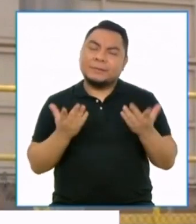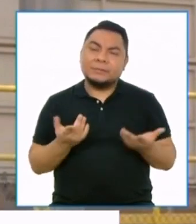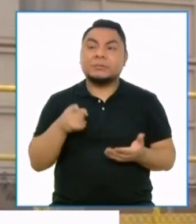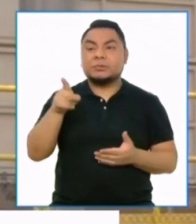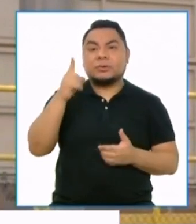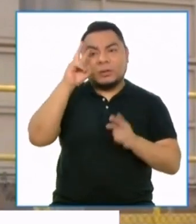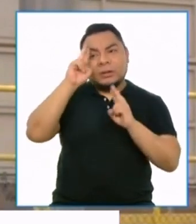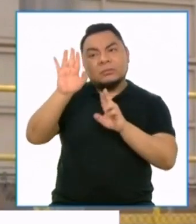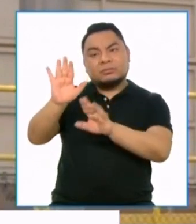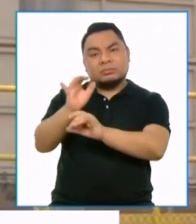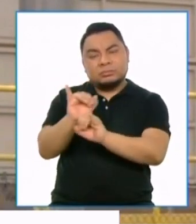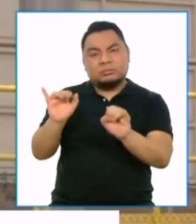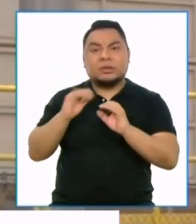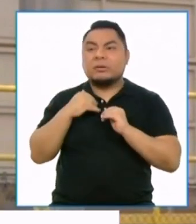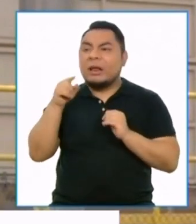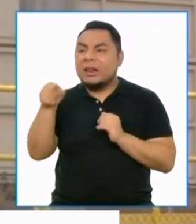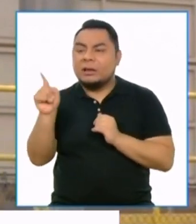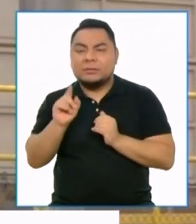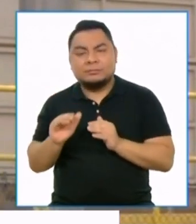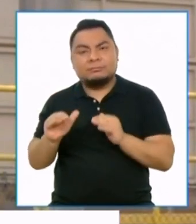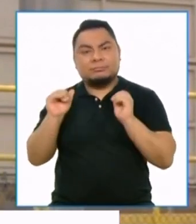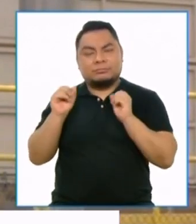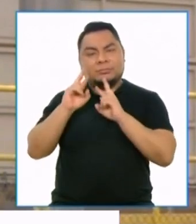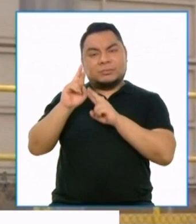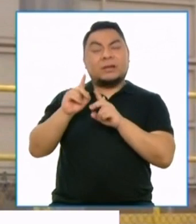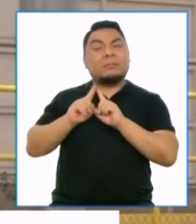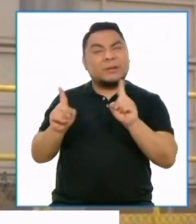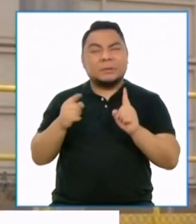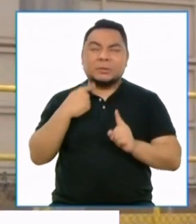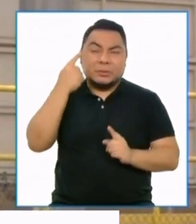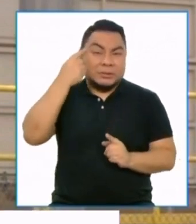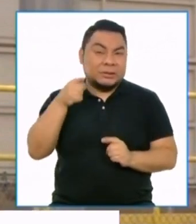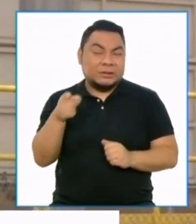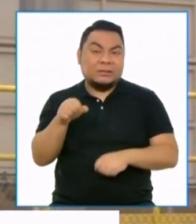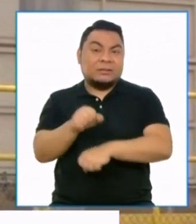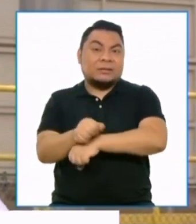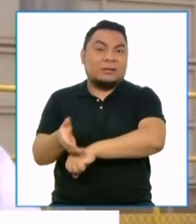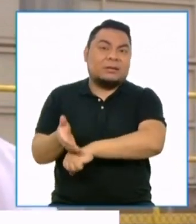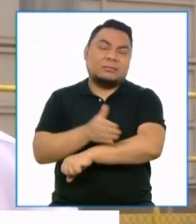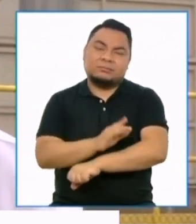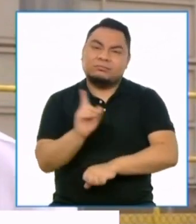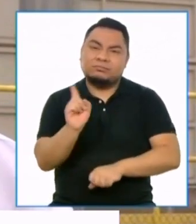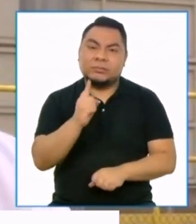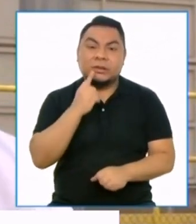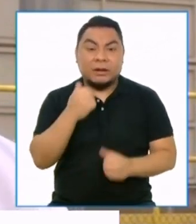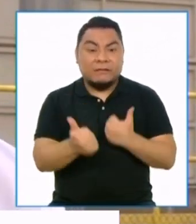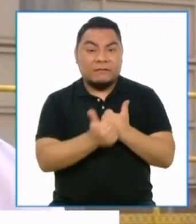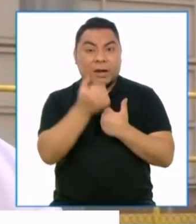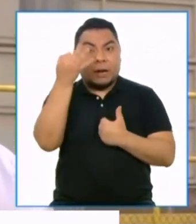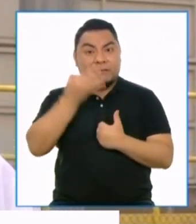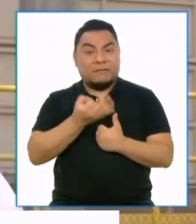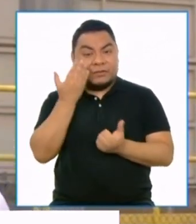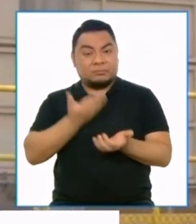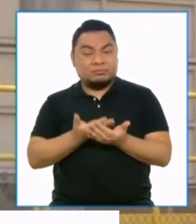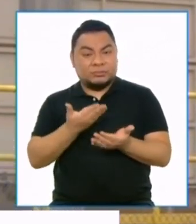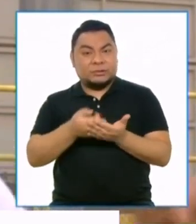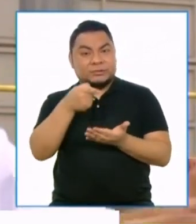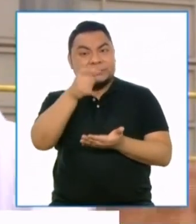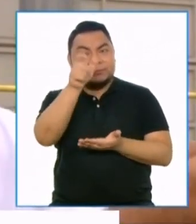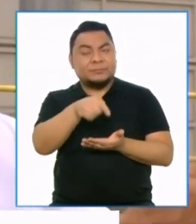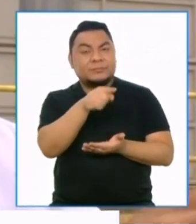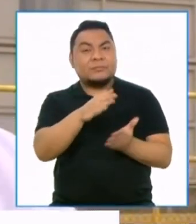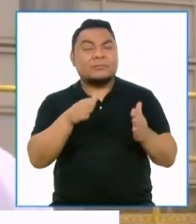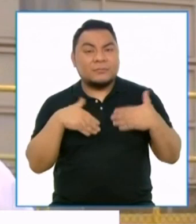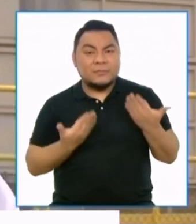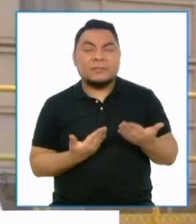delito grave que se encuentre a una persona y que pueda continuar el mismo, en casos